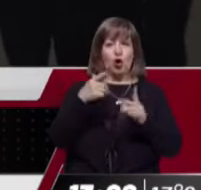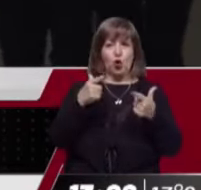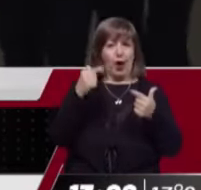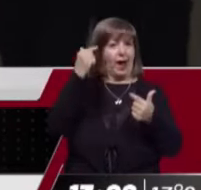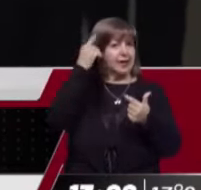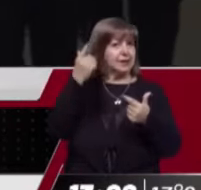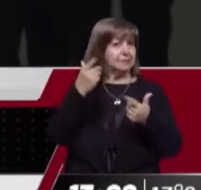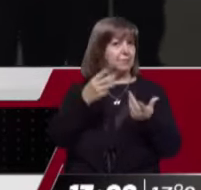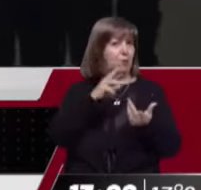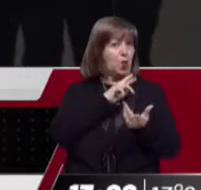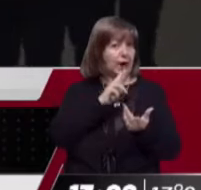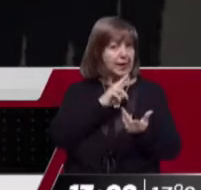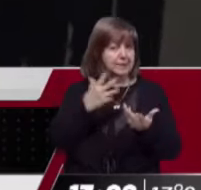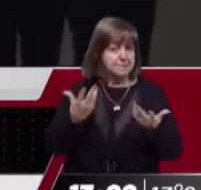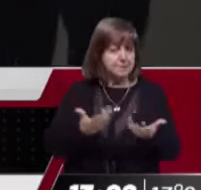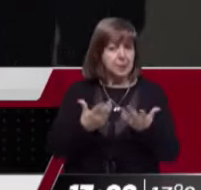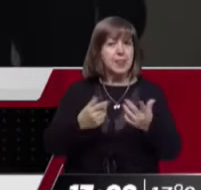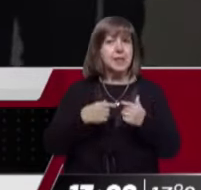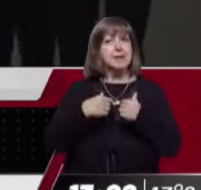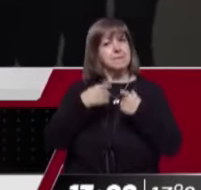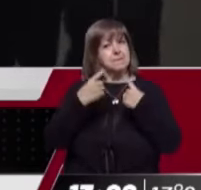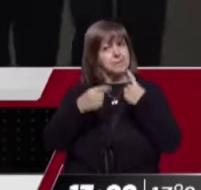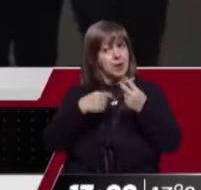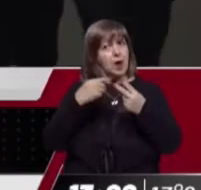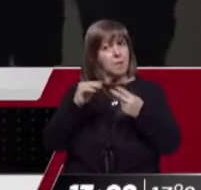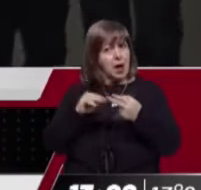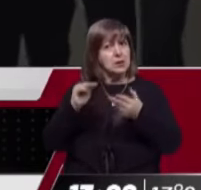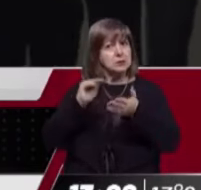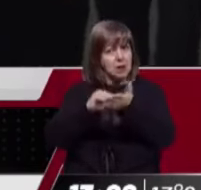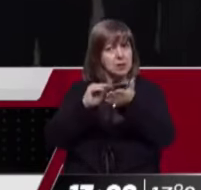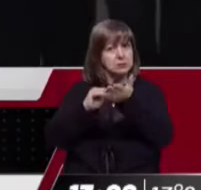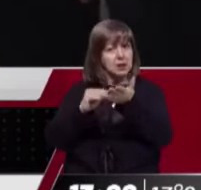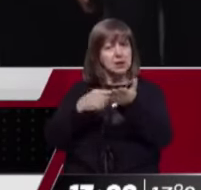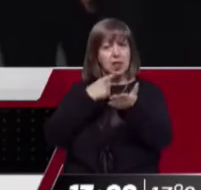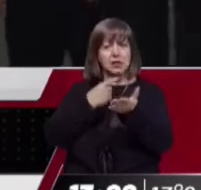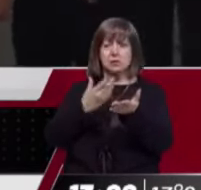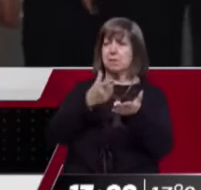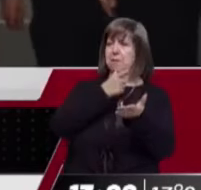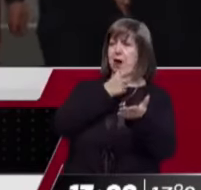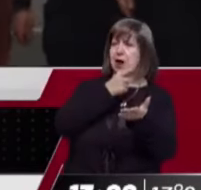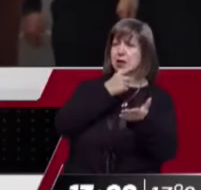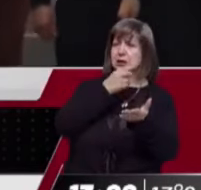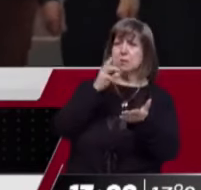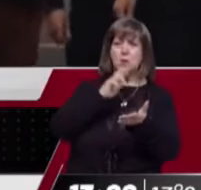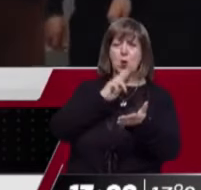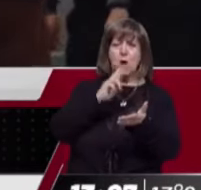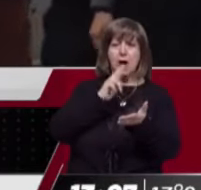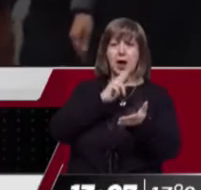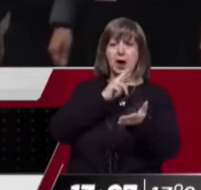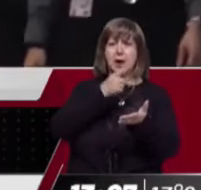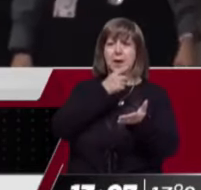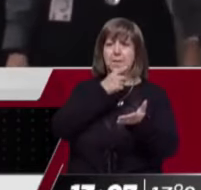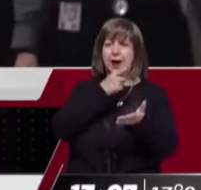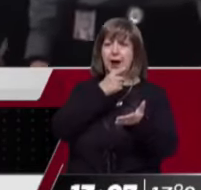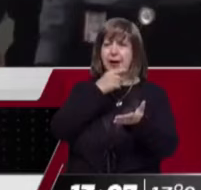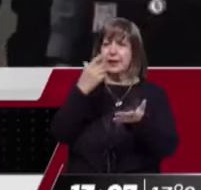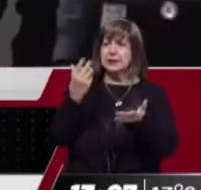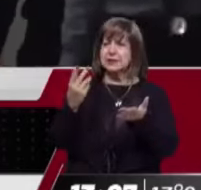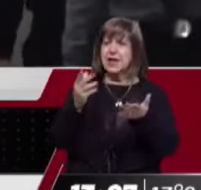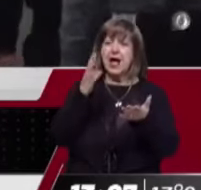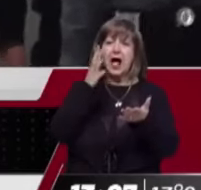Macías de la información que aporta a los peritos, lo que nos lleva a entender de que existe un alto nivel, a través del SIM y